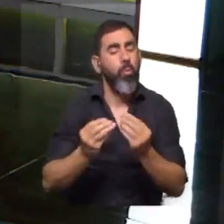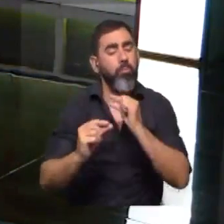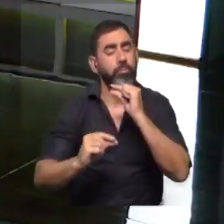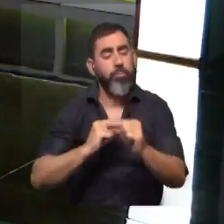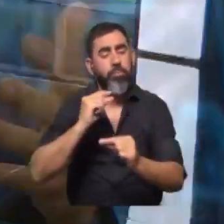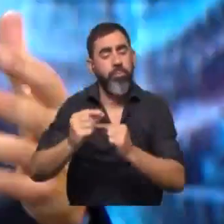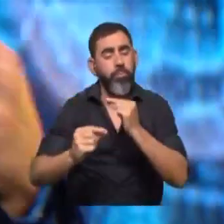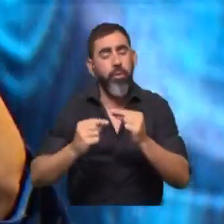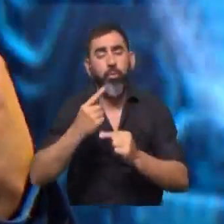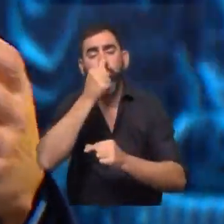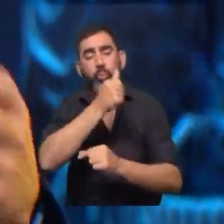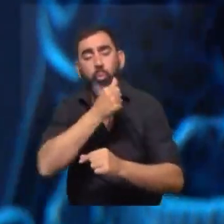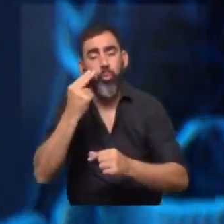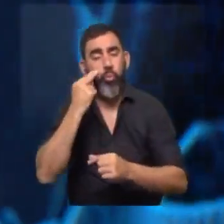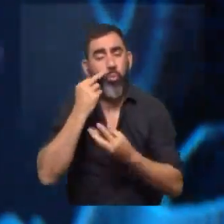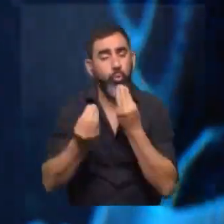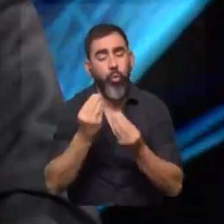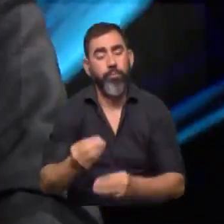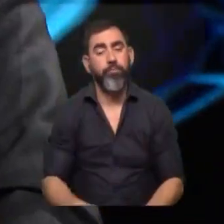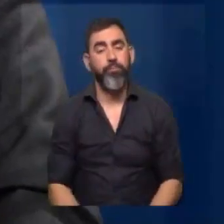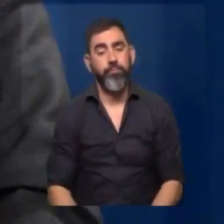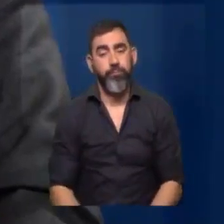a discutir y a resolver estos problemas?